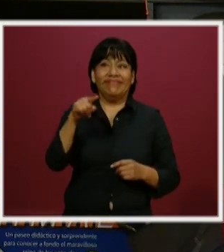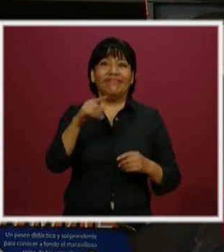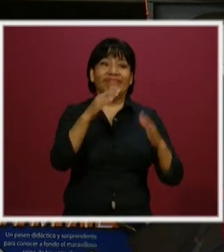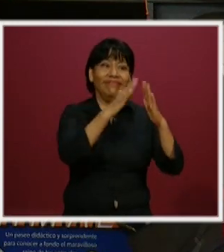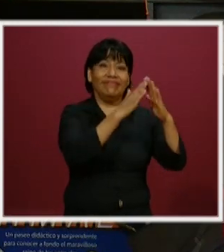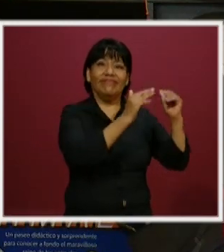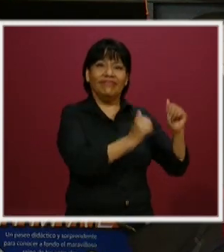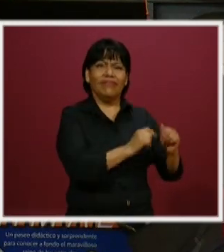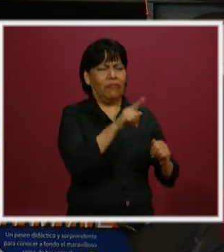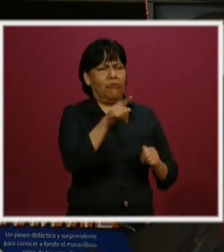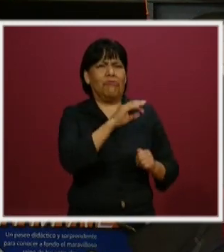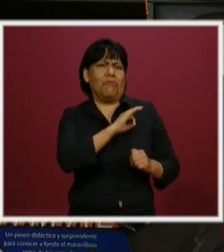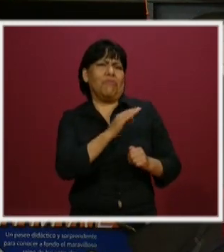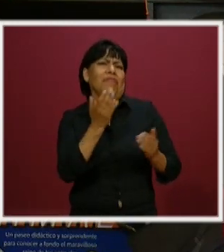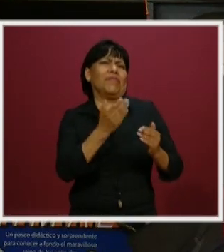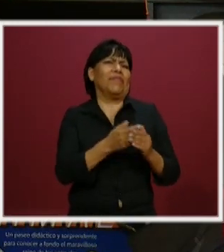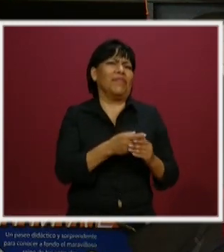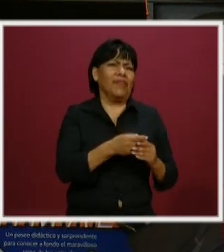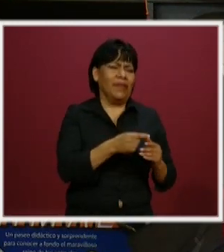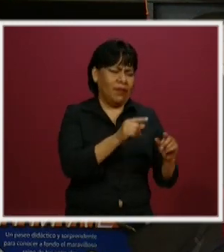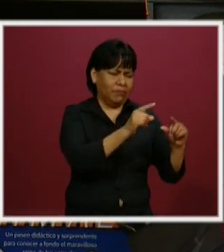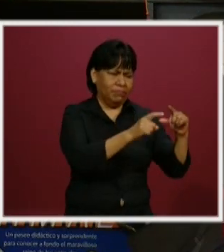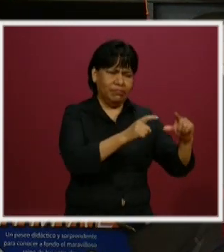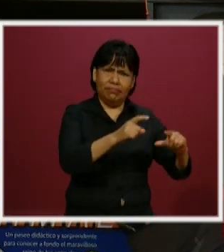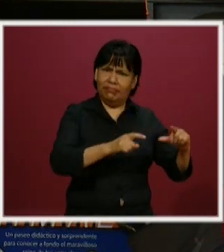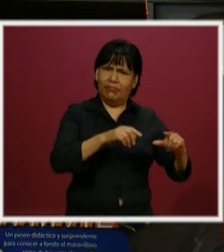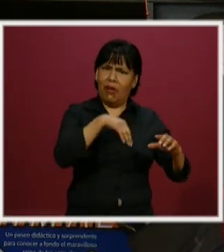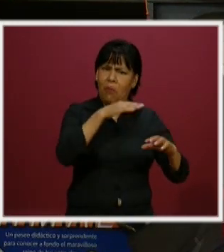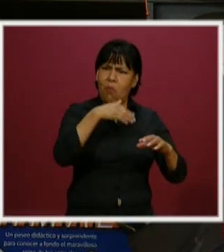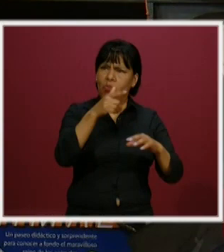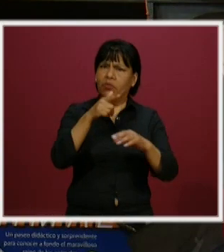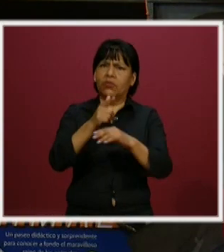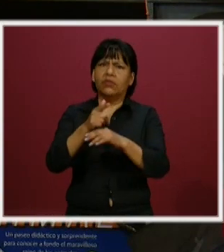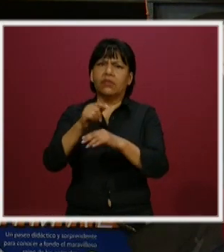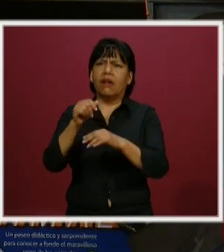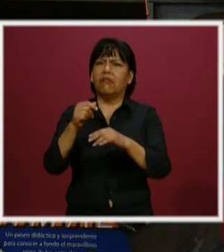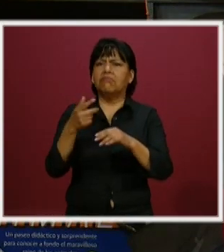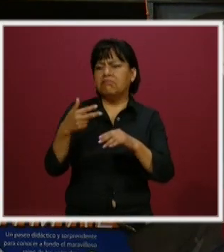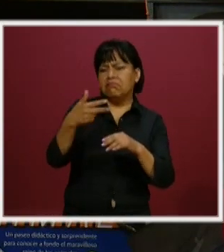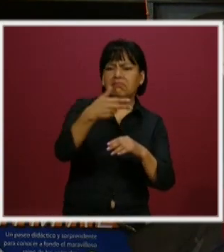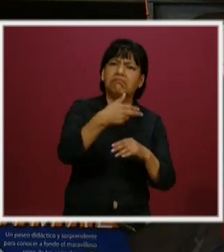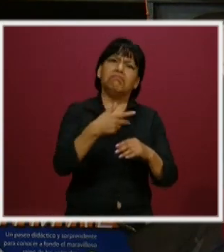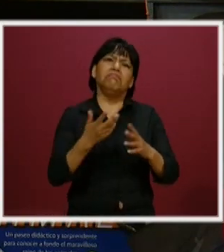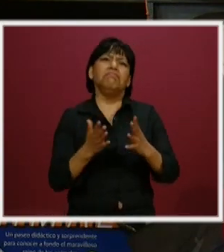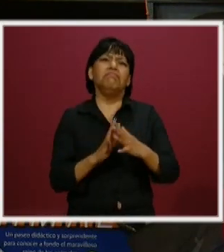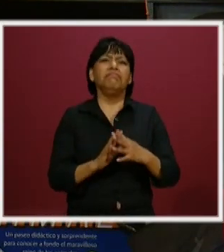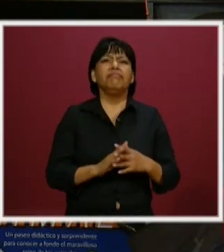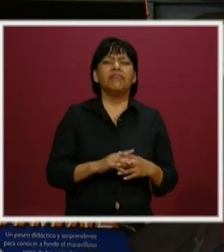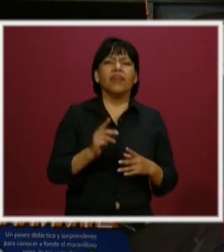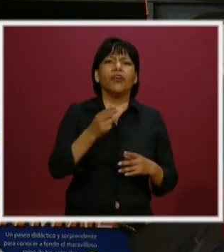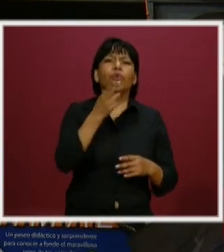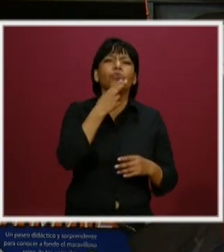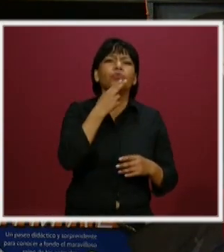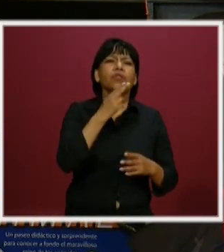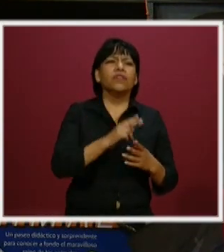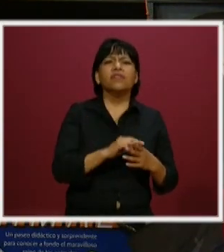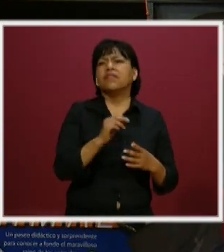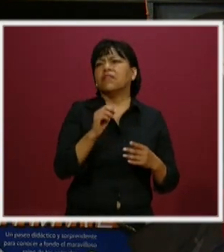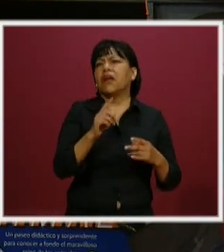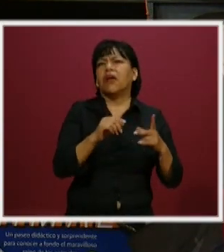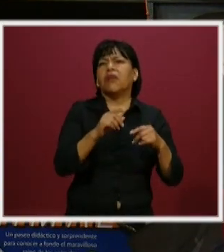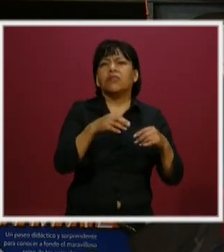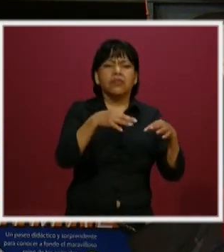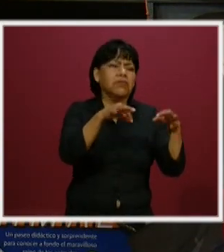casita tú puedes hacer tu propia lotería puedes buscar algunos recortes y utilizar algunas